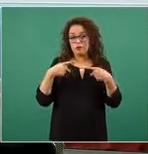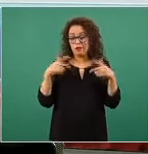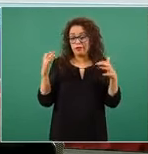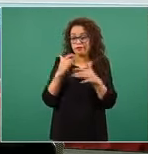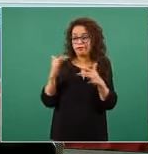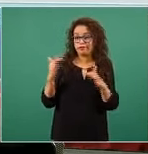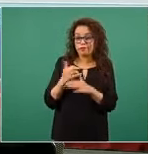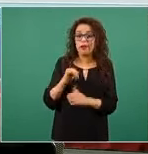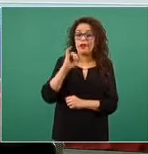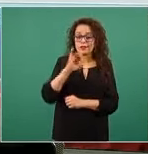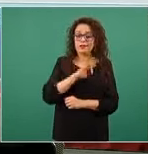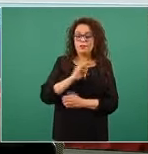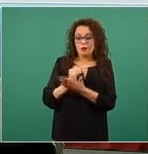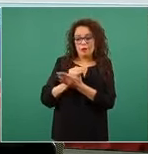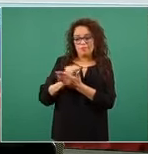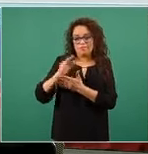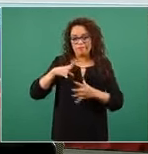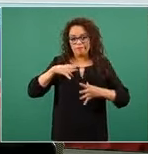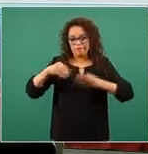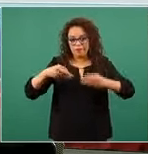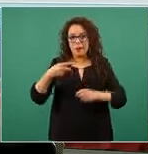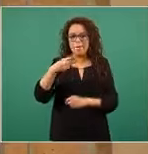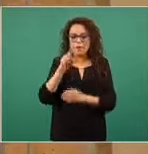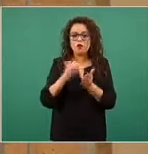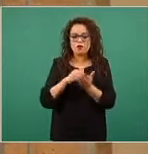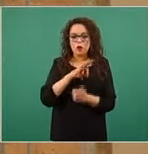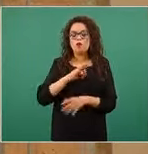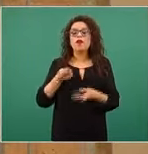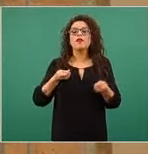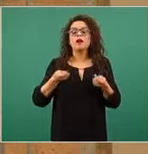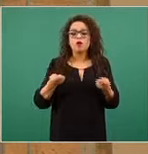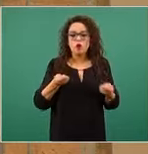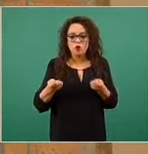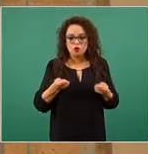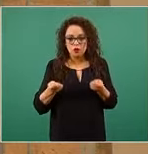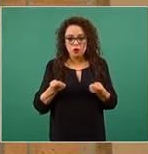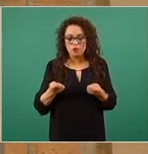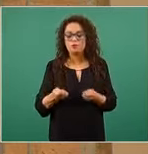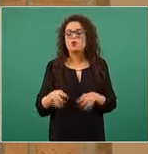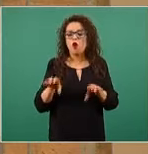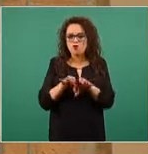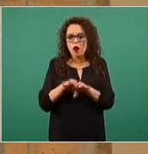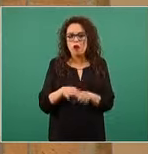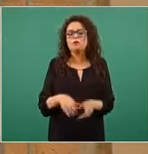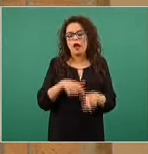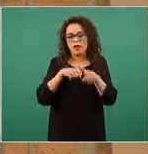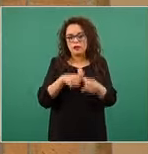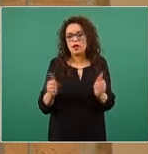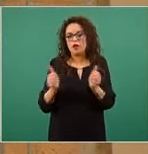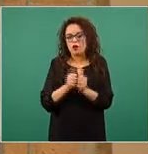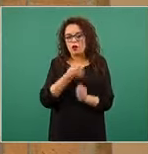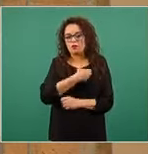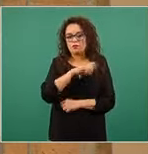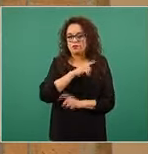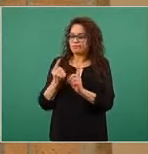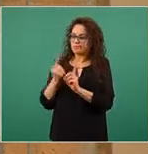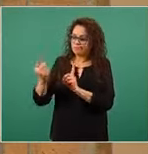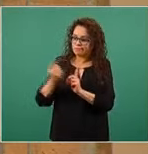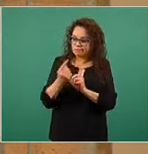incremento en la transmisión, pero esta todavía puede controlarse en la medida que, si mantenemos la sana distancia, usamos